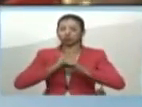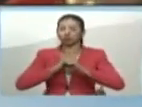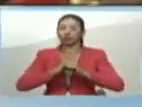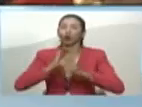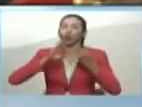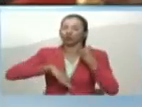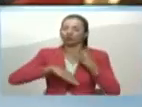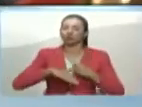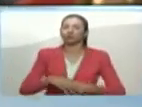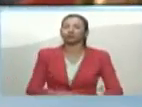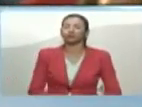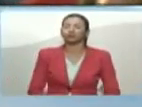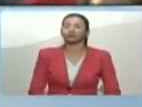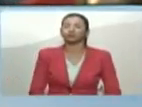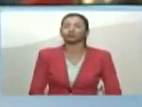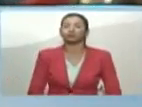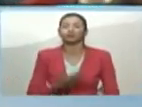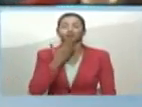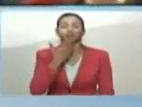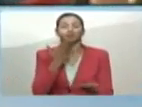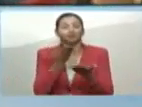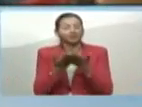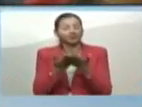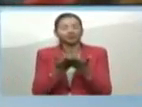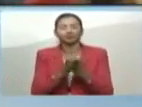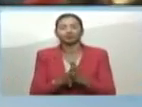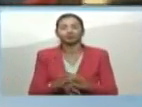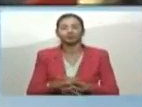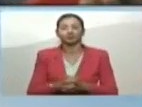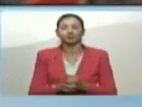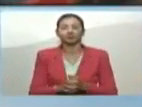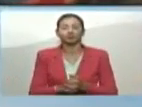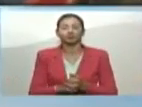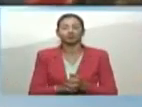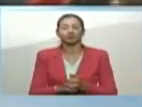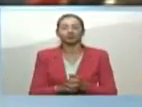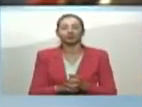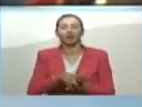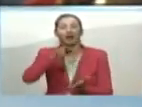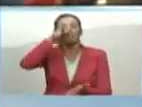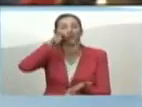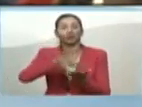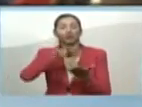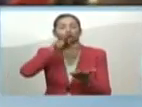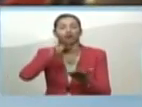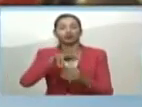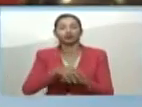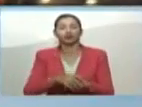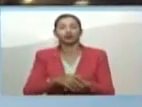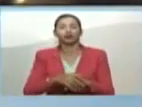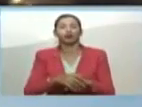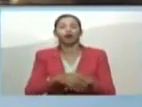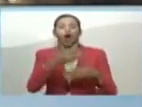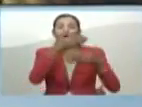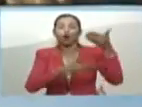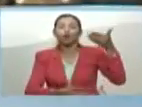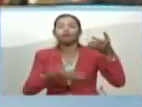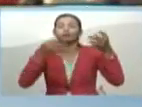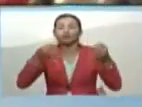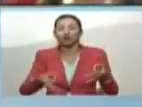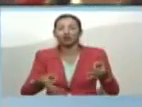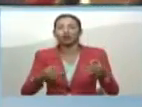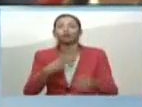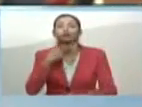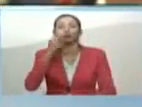último, presidente, solicitar que se apruebe a través de Gaceta Oficial los voceros y